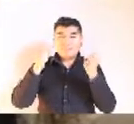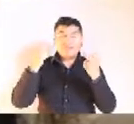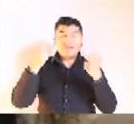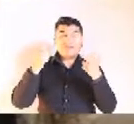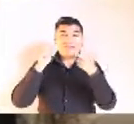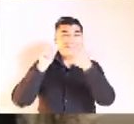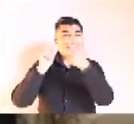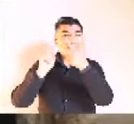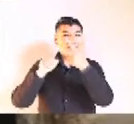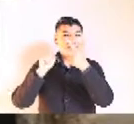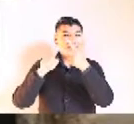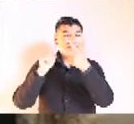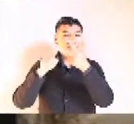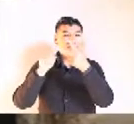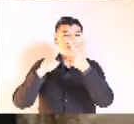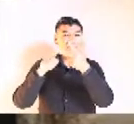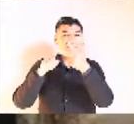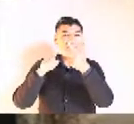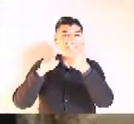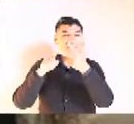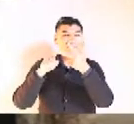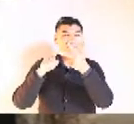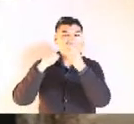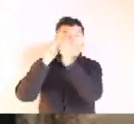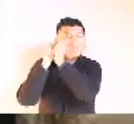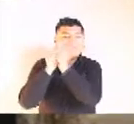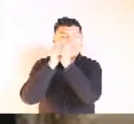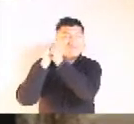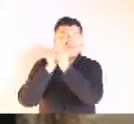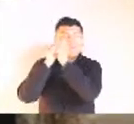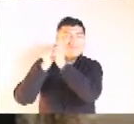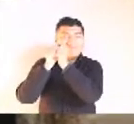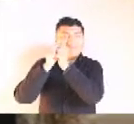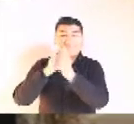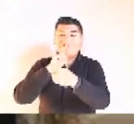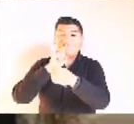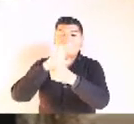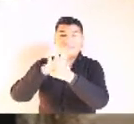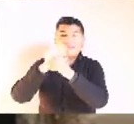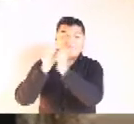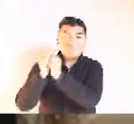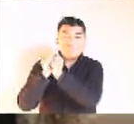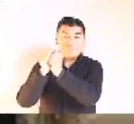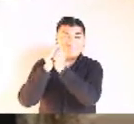momento de esa unidad y de ese compromiso total.